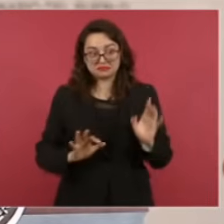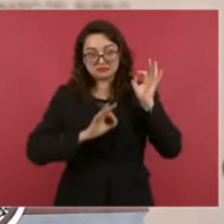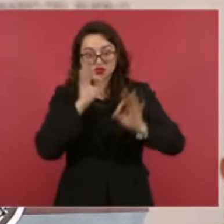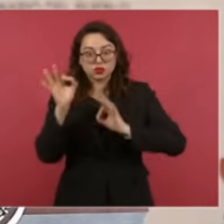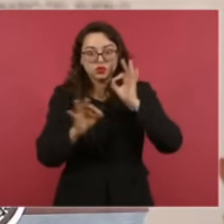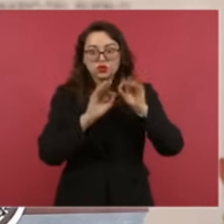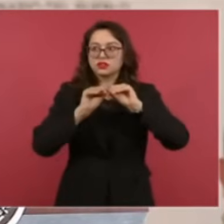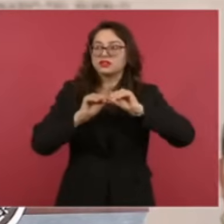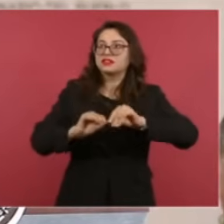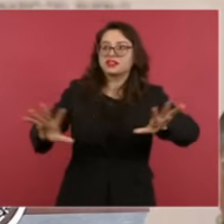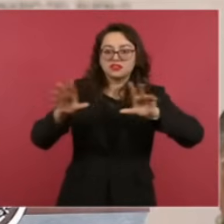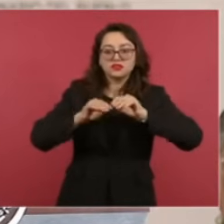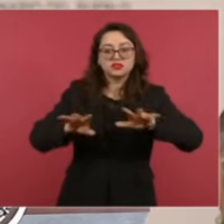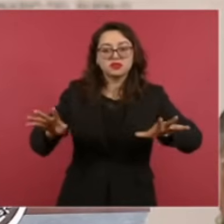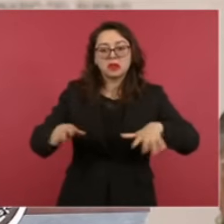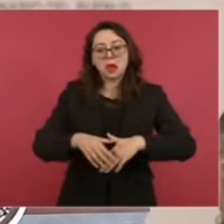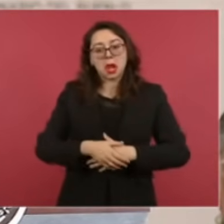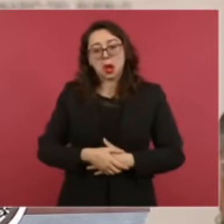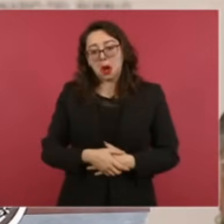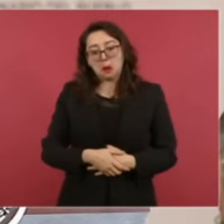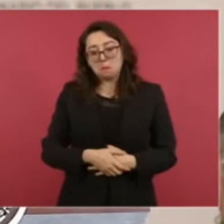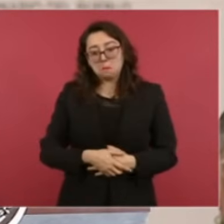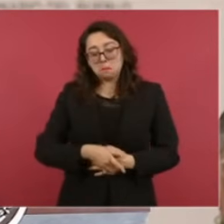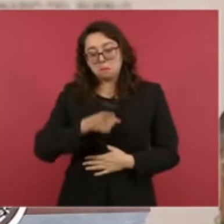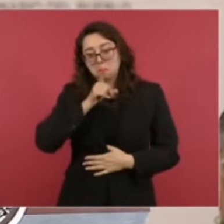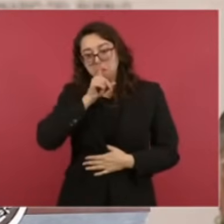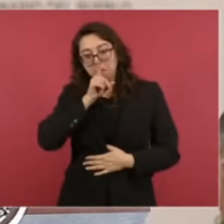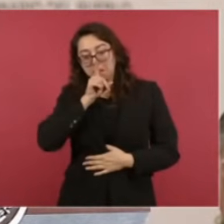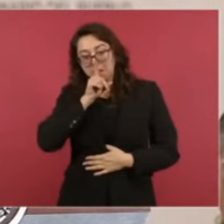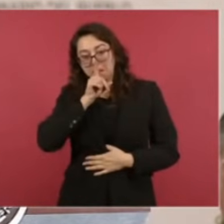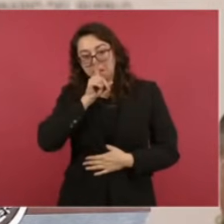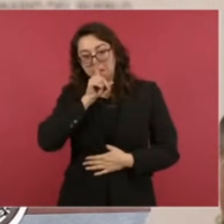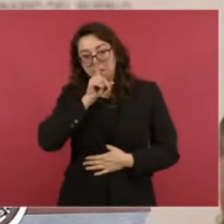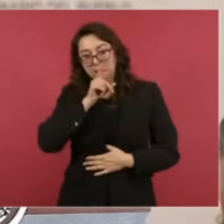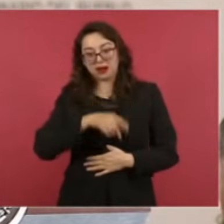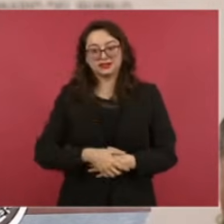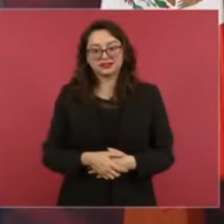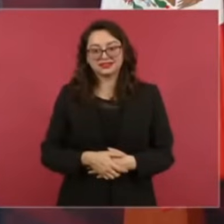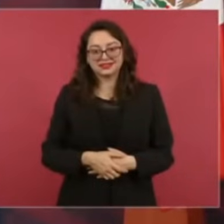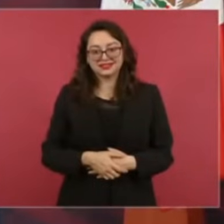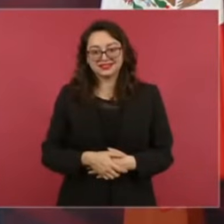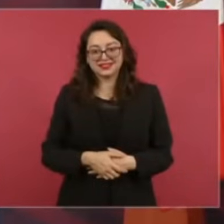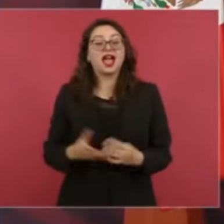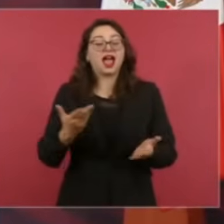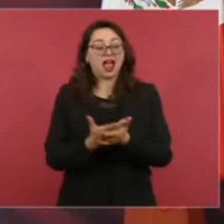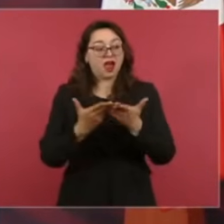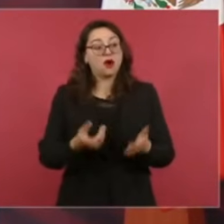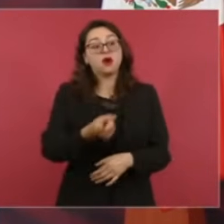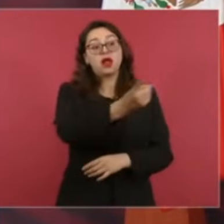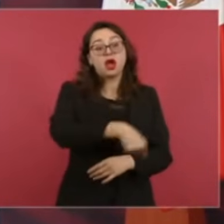no sé. Ahora son defensores de damnificados, pero es pura